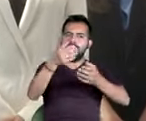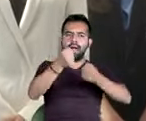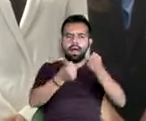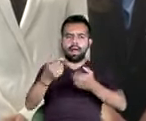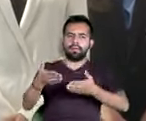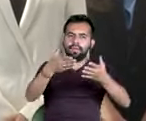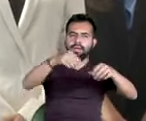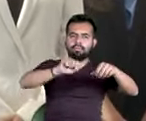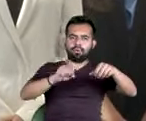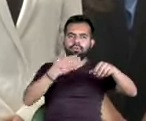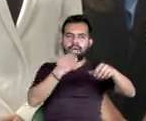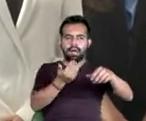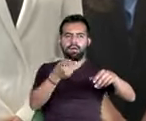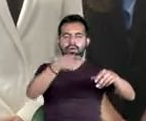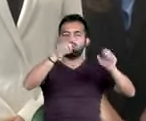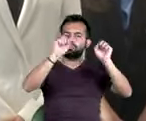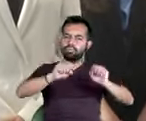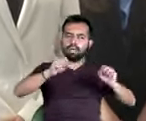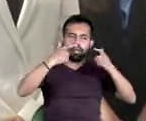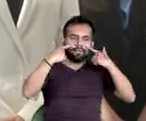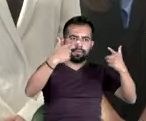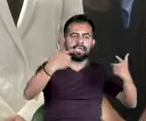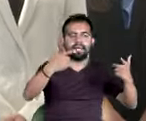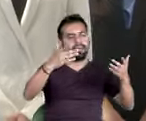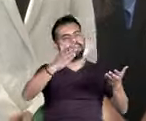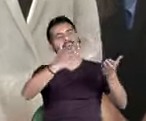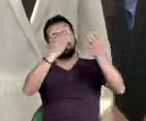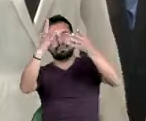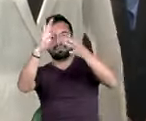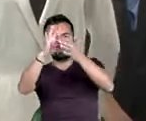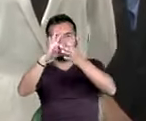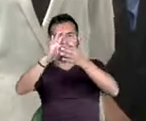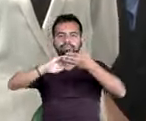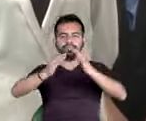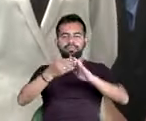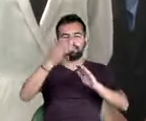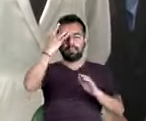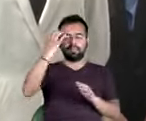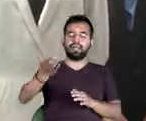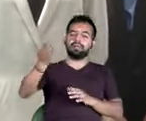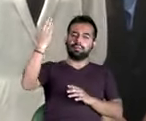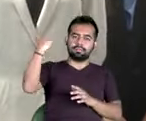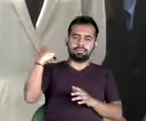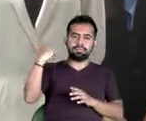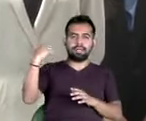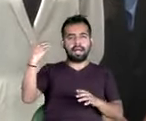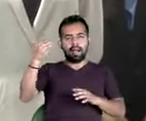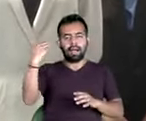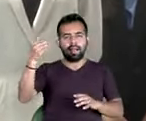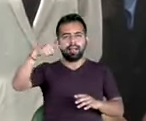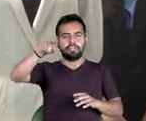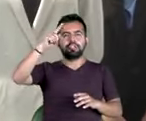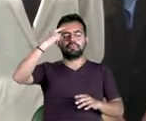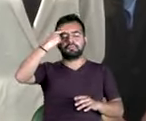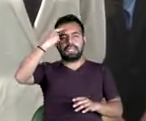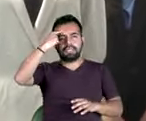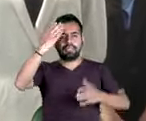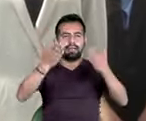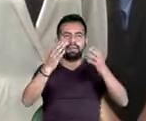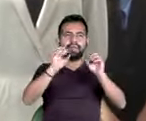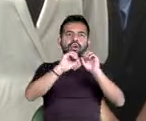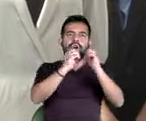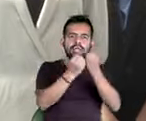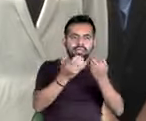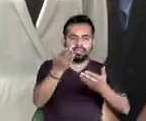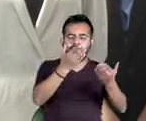1.200 comités barriales de seguridad. En la época del alcalde Rodas se eliminaron porque creían que una organización política hacía proselitismo. Desde ahí